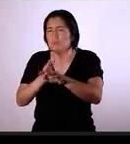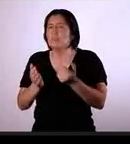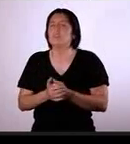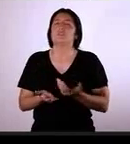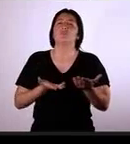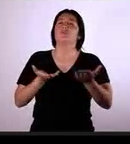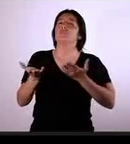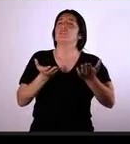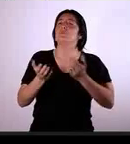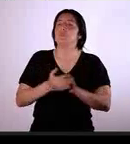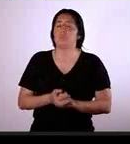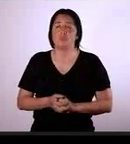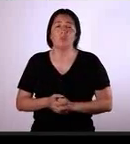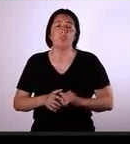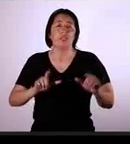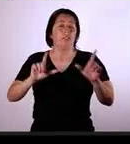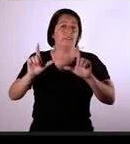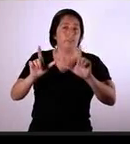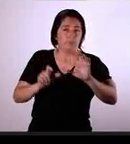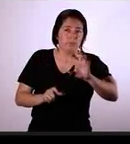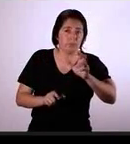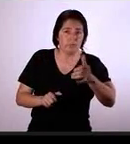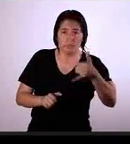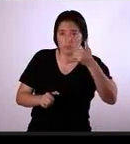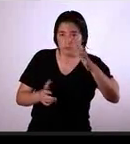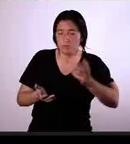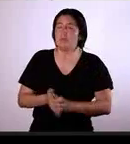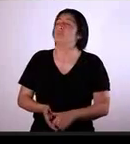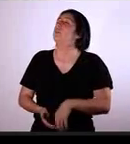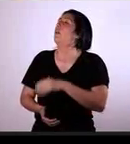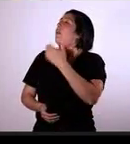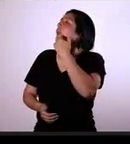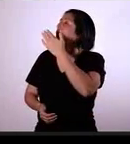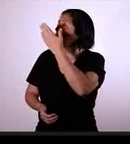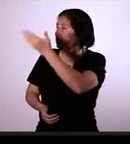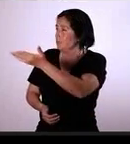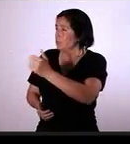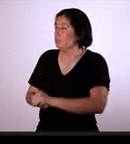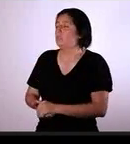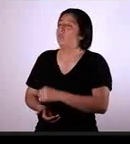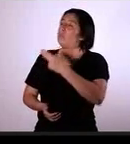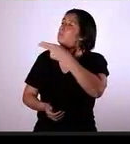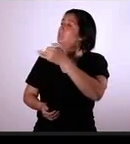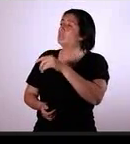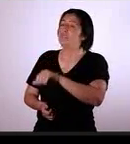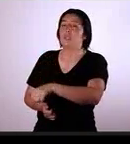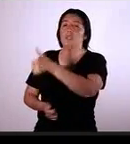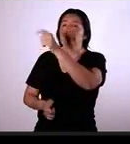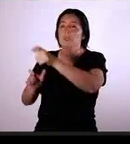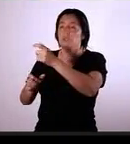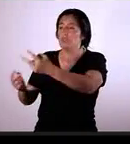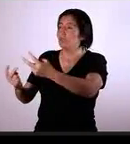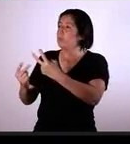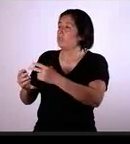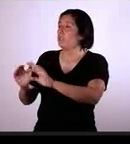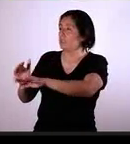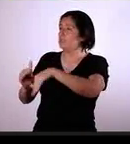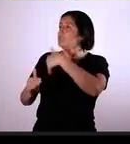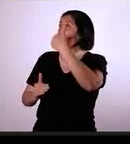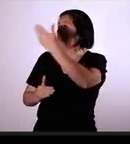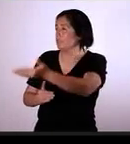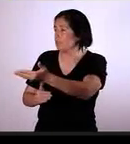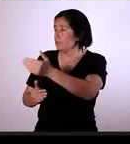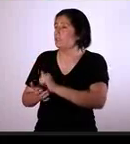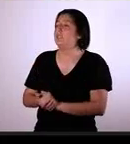los servicios públicos de telecomunicaciones. Bueno, muchísimas amigos, gracias, Enrique. Gracias a ti. Humberto, te invito a nuestro público a nuestra